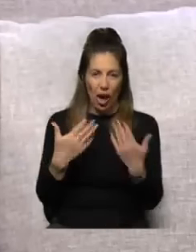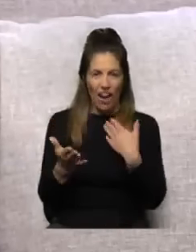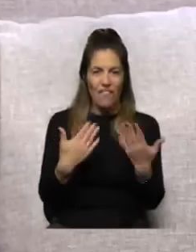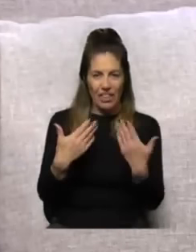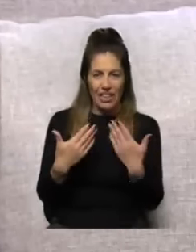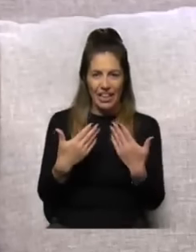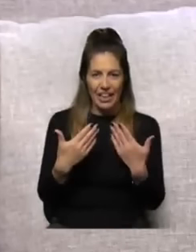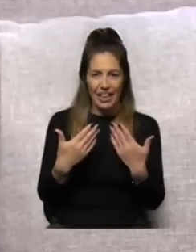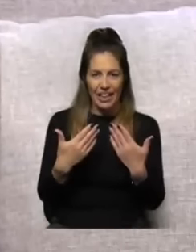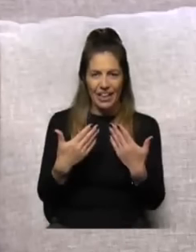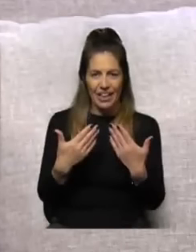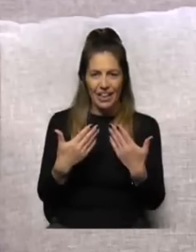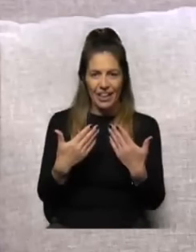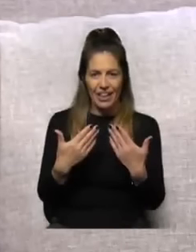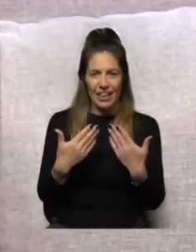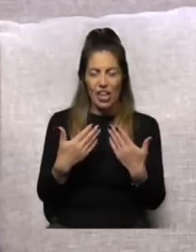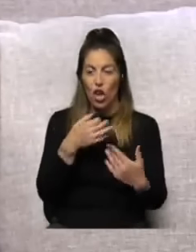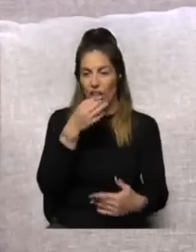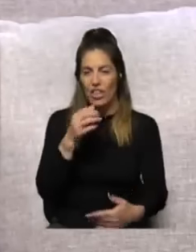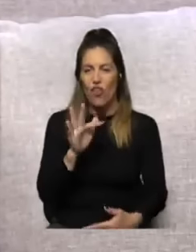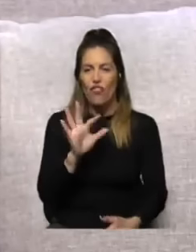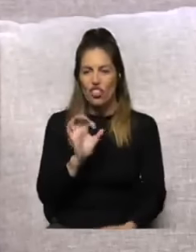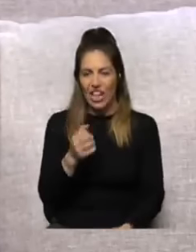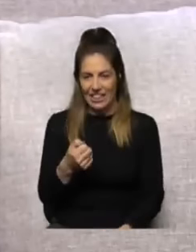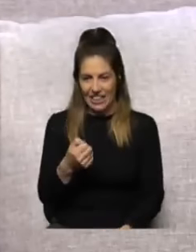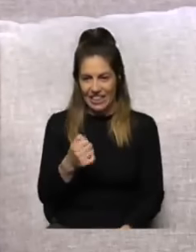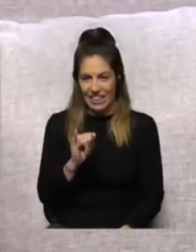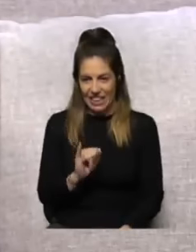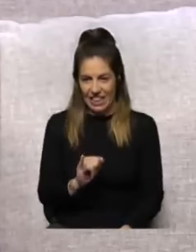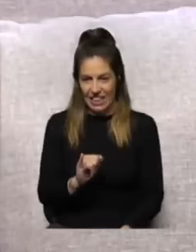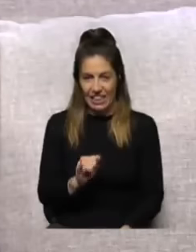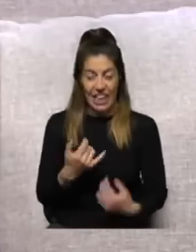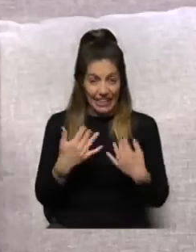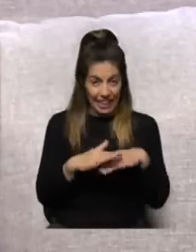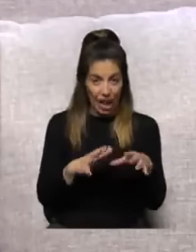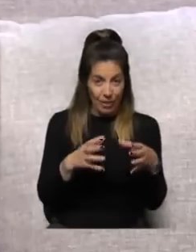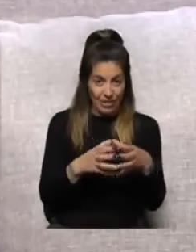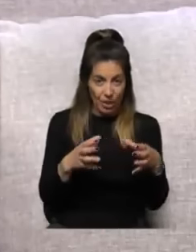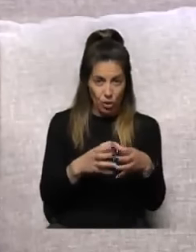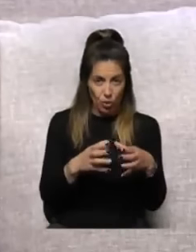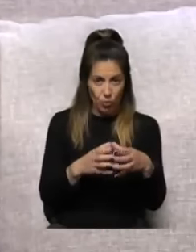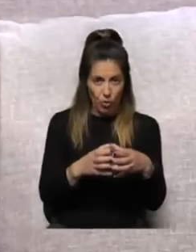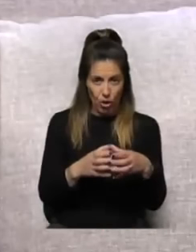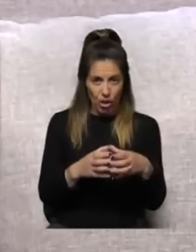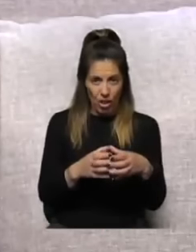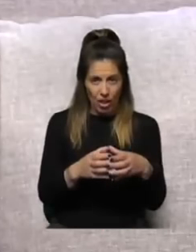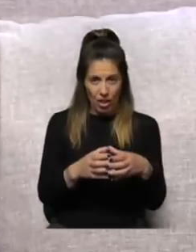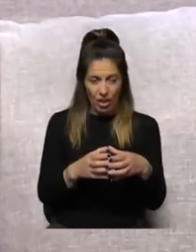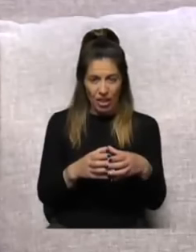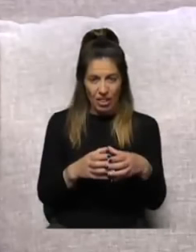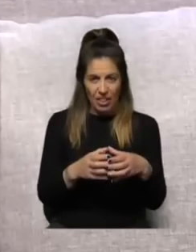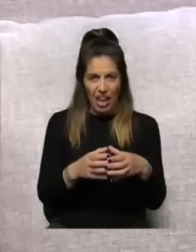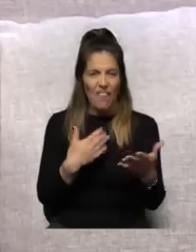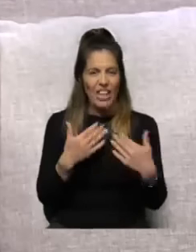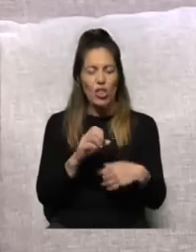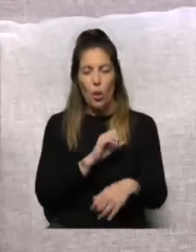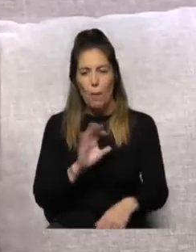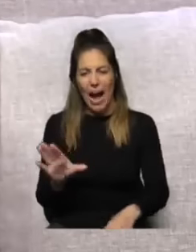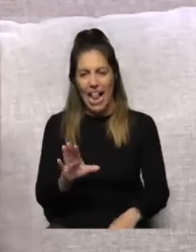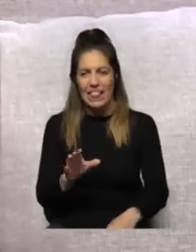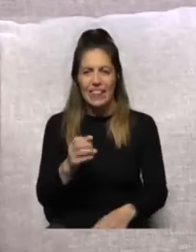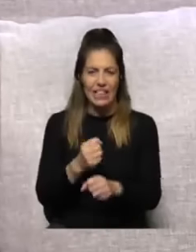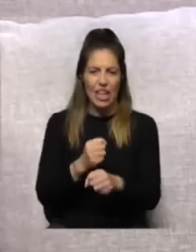alguna manifestación de Gabriela Fossati, que formaba parte de ese cuerpo, denostando lo que era el trabajo judicial,